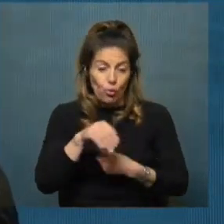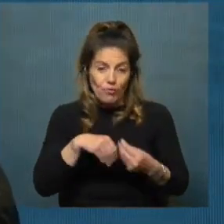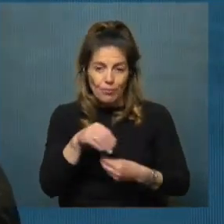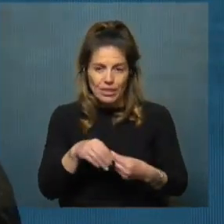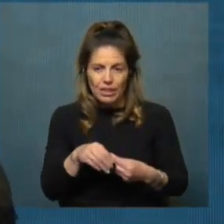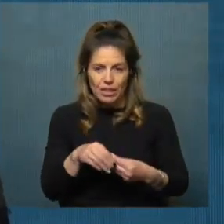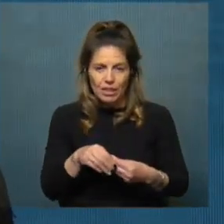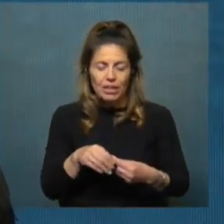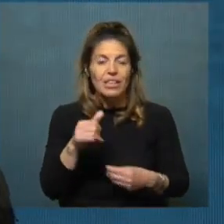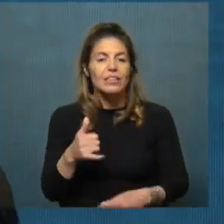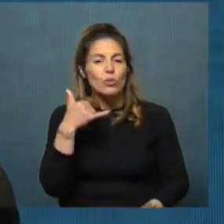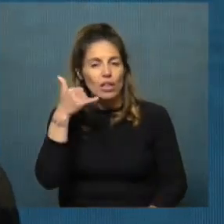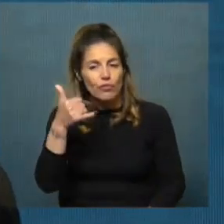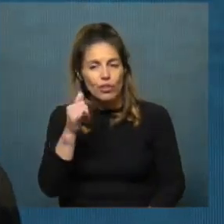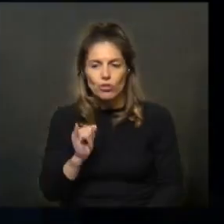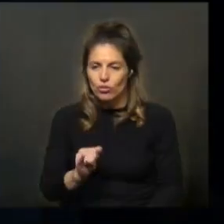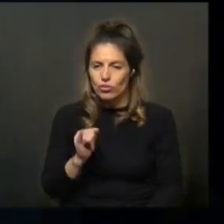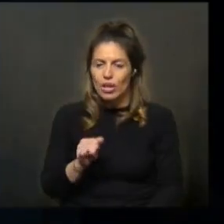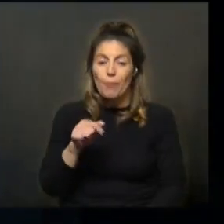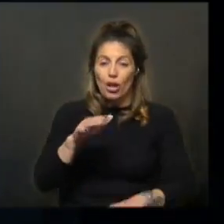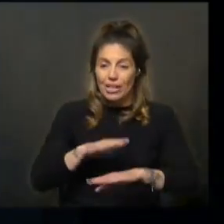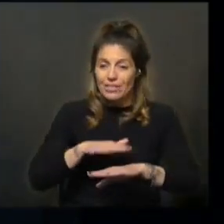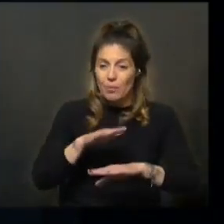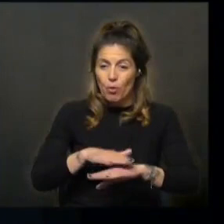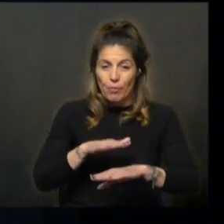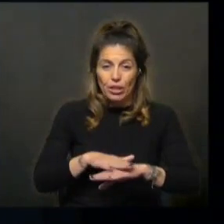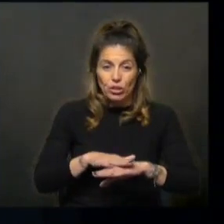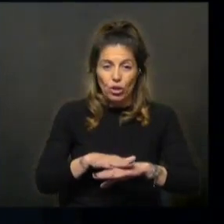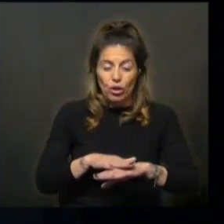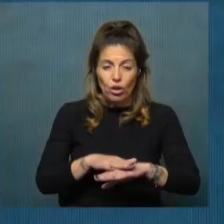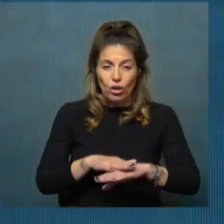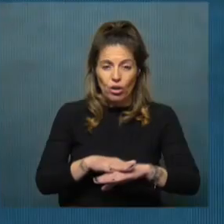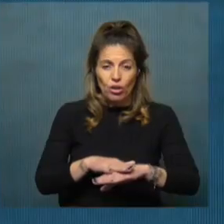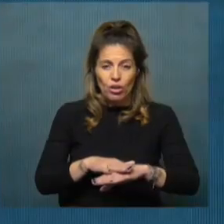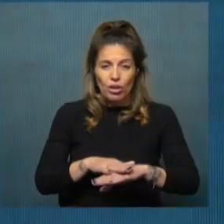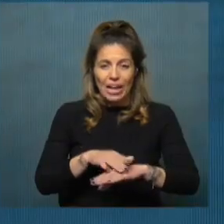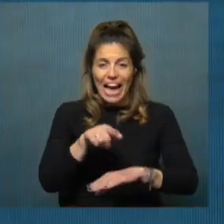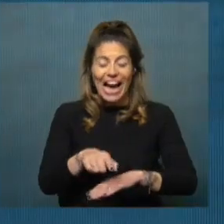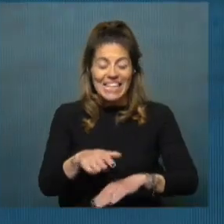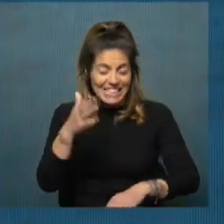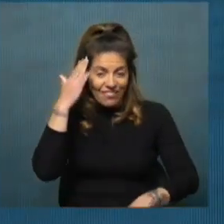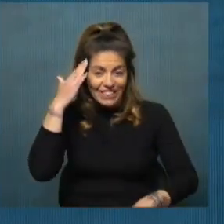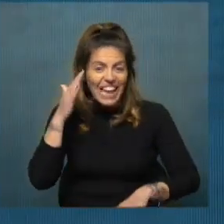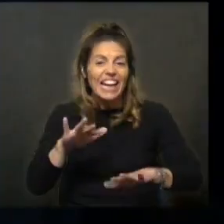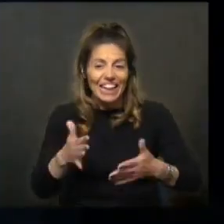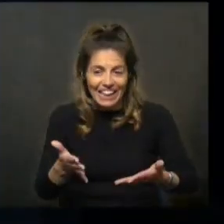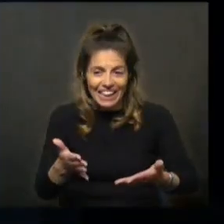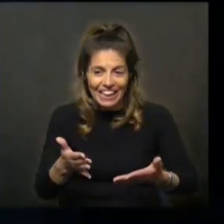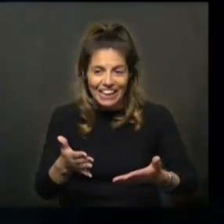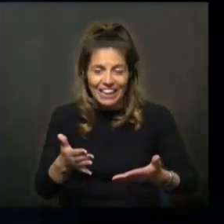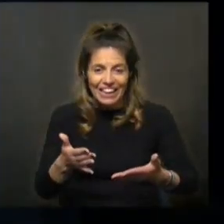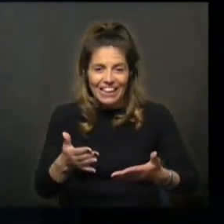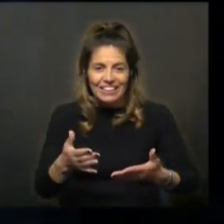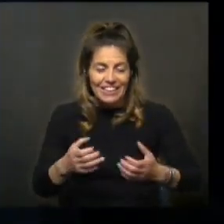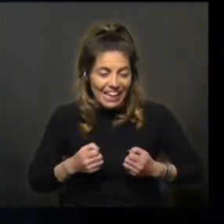tiene un teléfono Sí cl pero que en ese momento tenías que tenías ahí te enteras de tu hija sino que